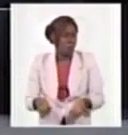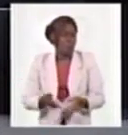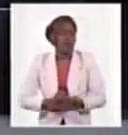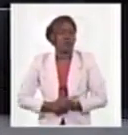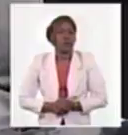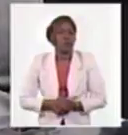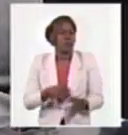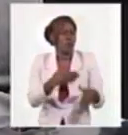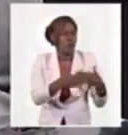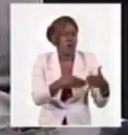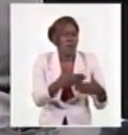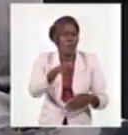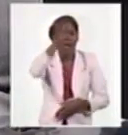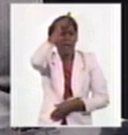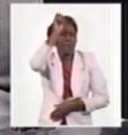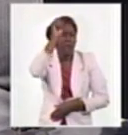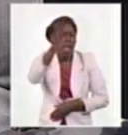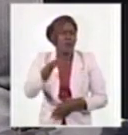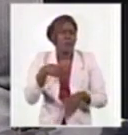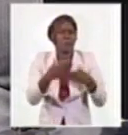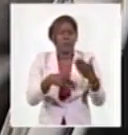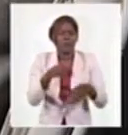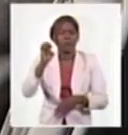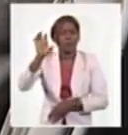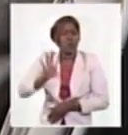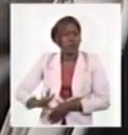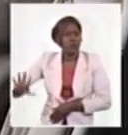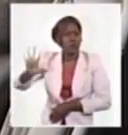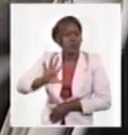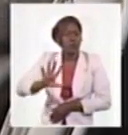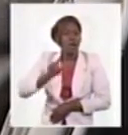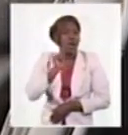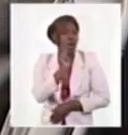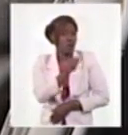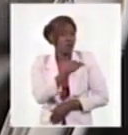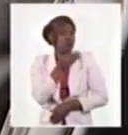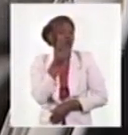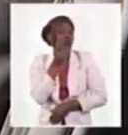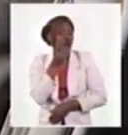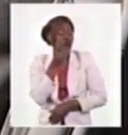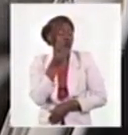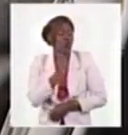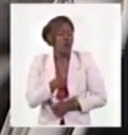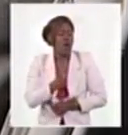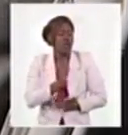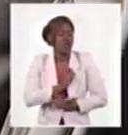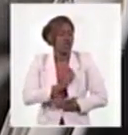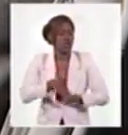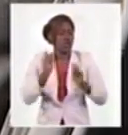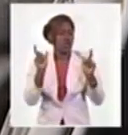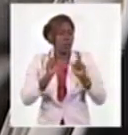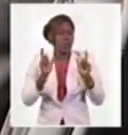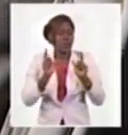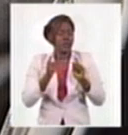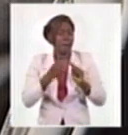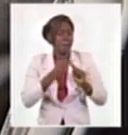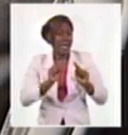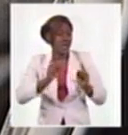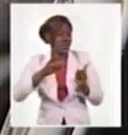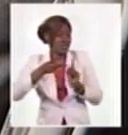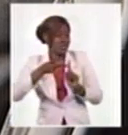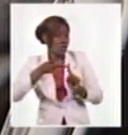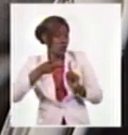en Alemania, en muchos países, en Europa, que eso tendrá obviamente un impacto a nivel internacional. Y lo otro es cómo ha ido resurgiendo